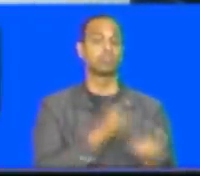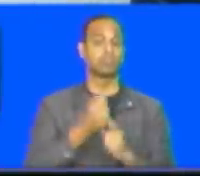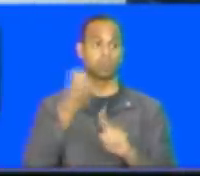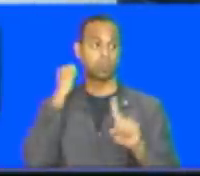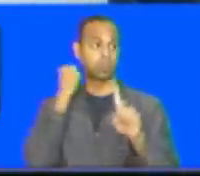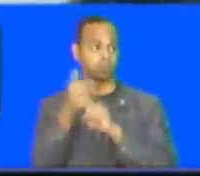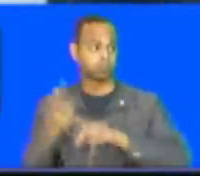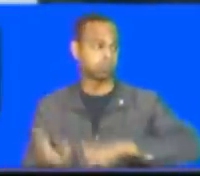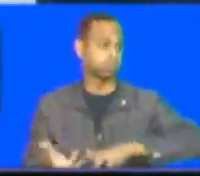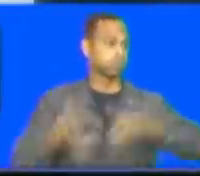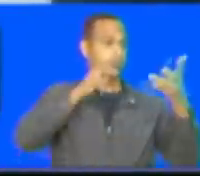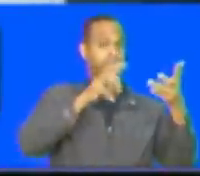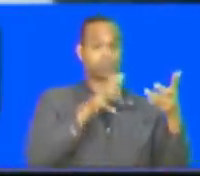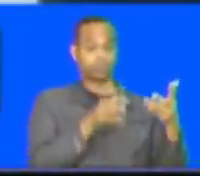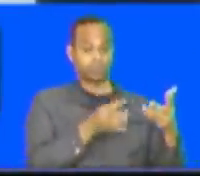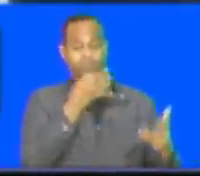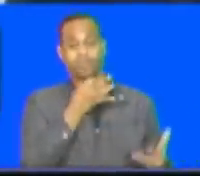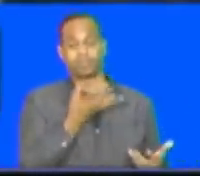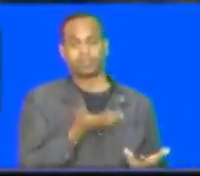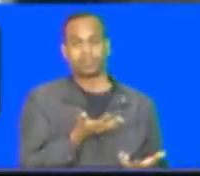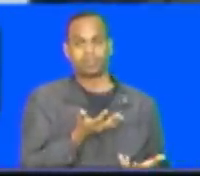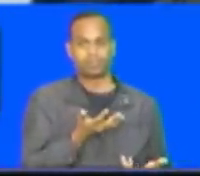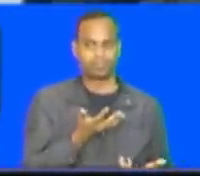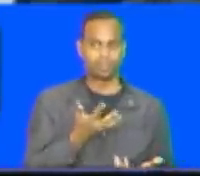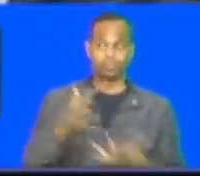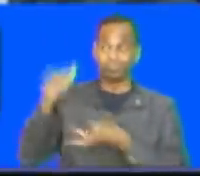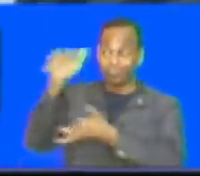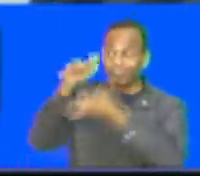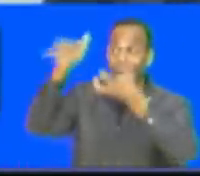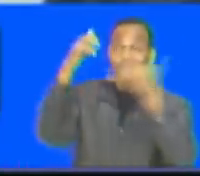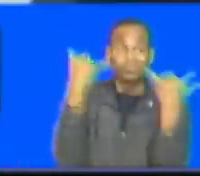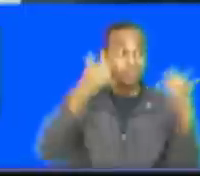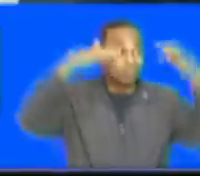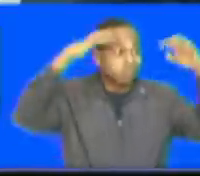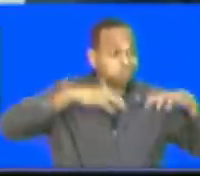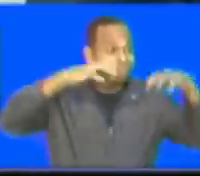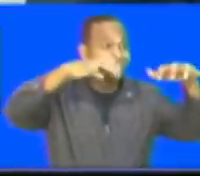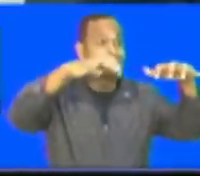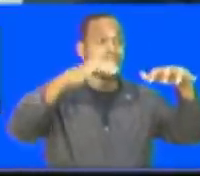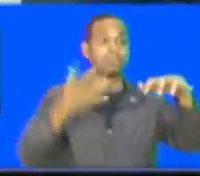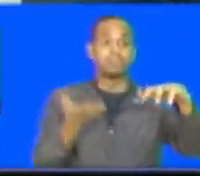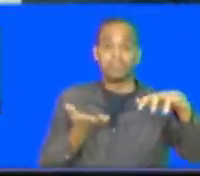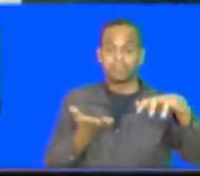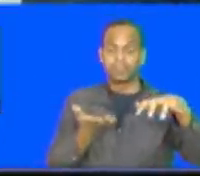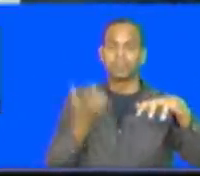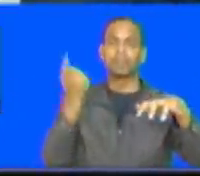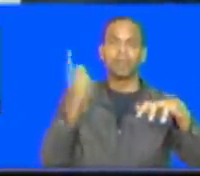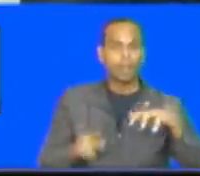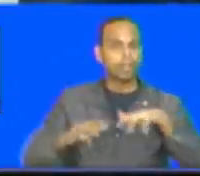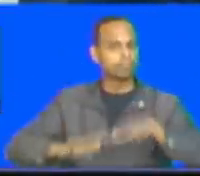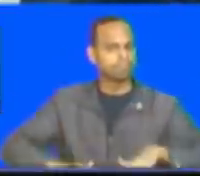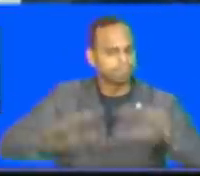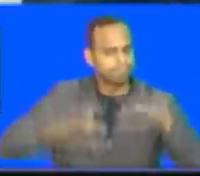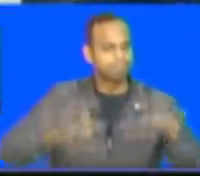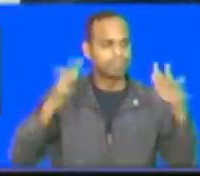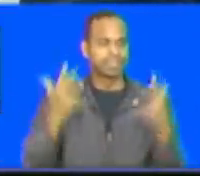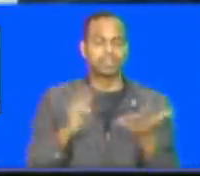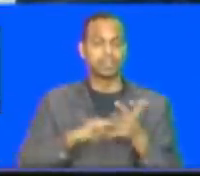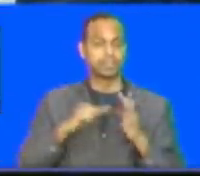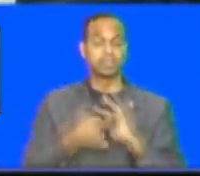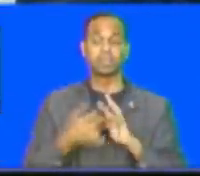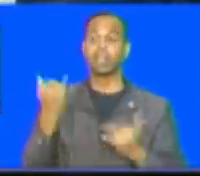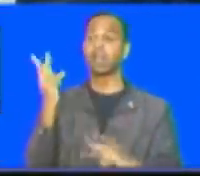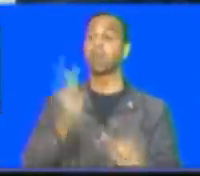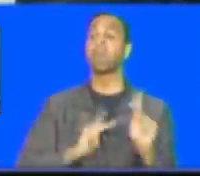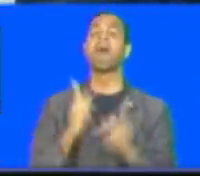el país en las próximas horas y cuyos campos nubosos están penetrando desde la madrugada, provocando inundaciones, no podemos exponer